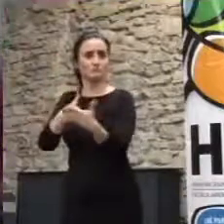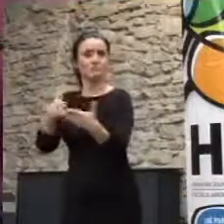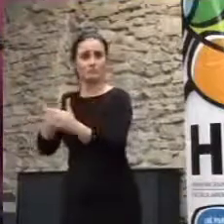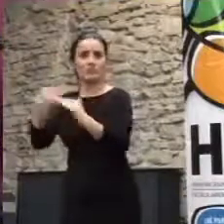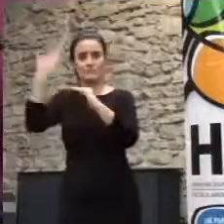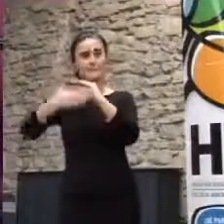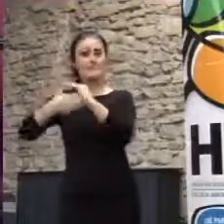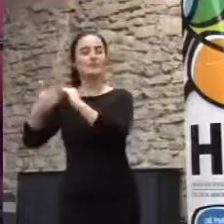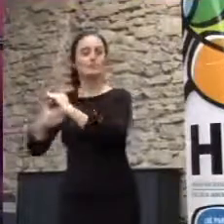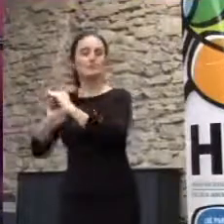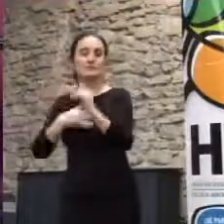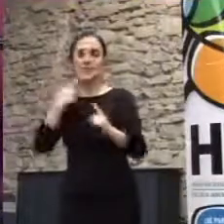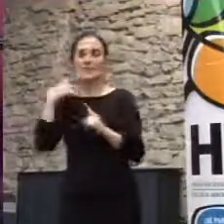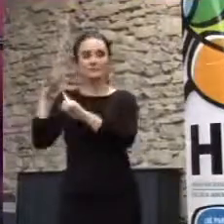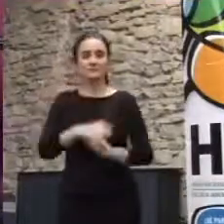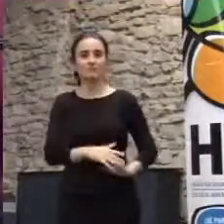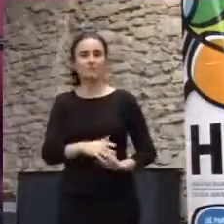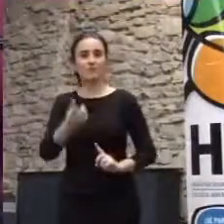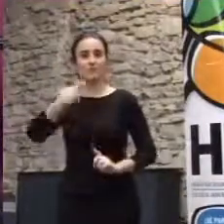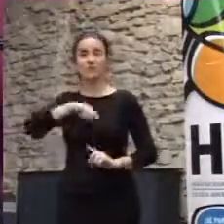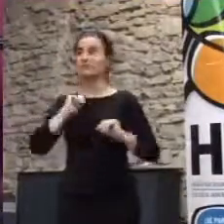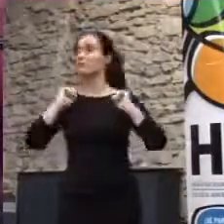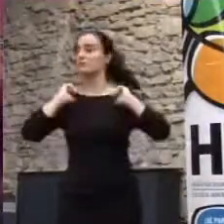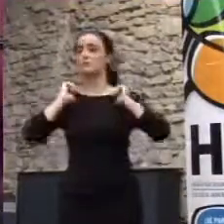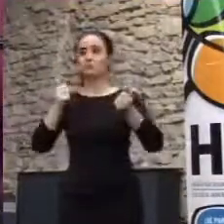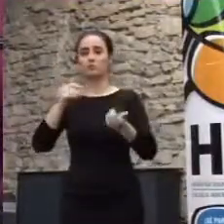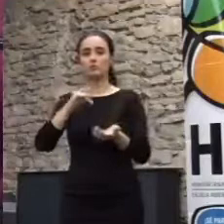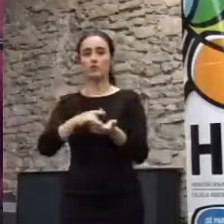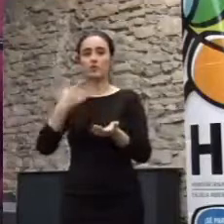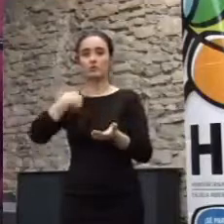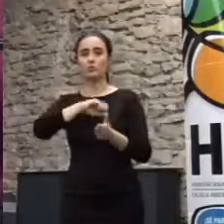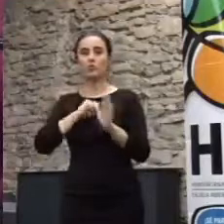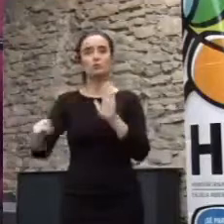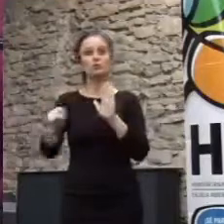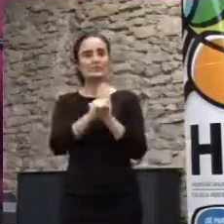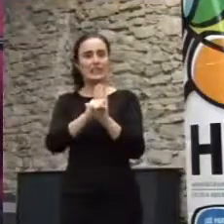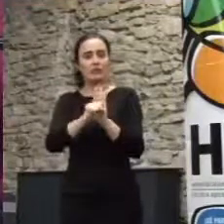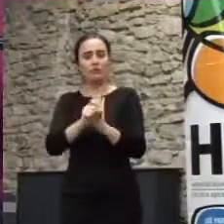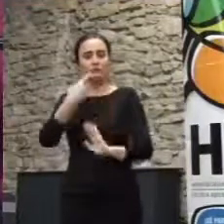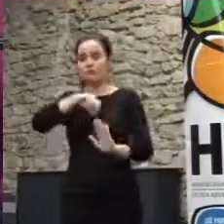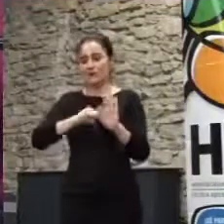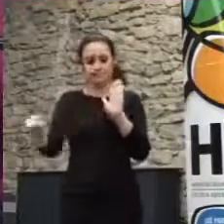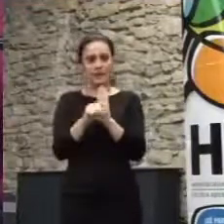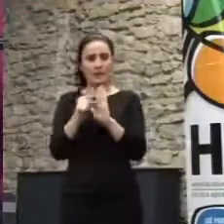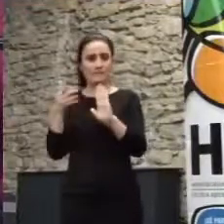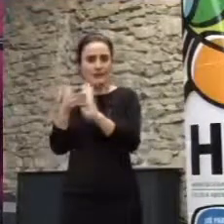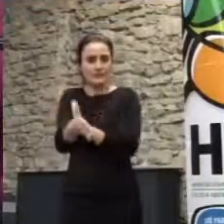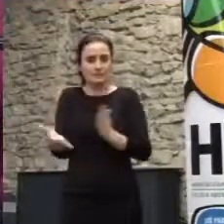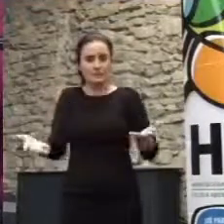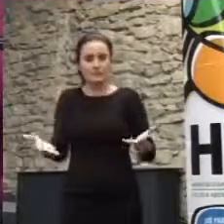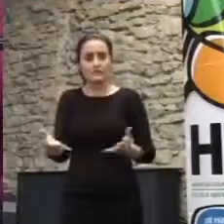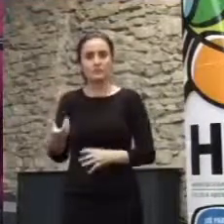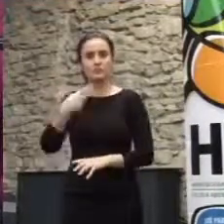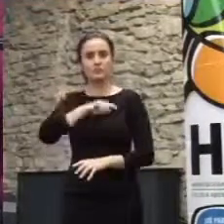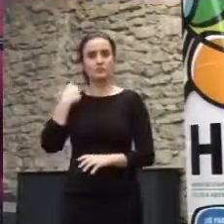nos marca desde el principio con un sello a nosotros de rojos y nos hemos quedado con él para toda la vida y